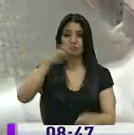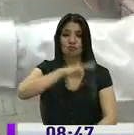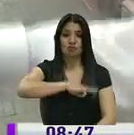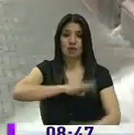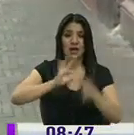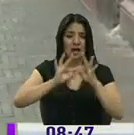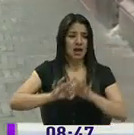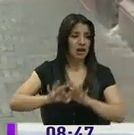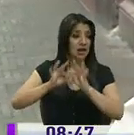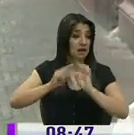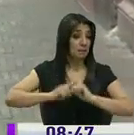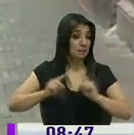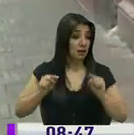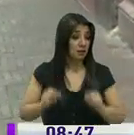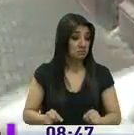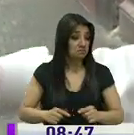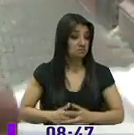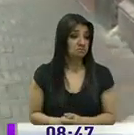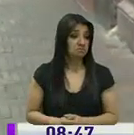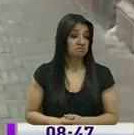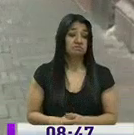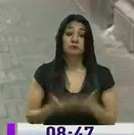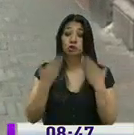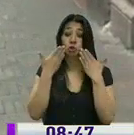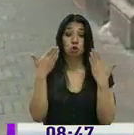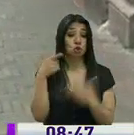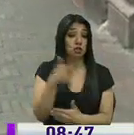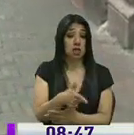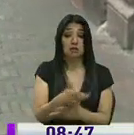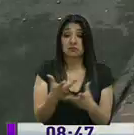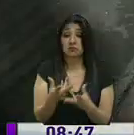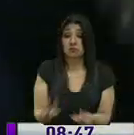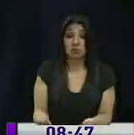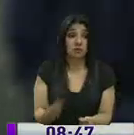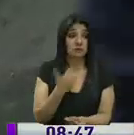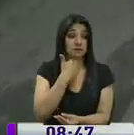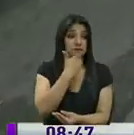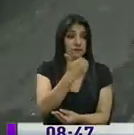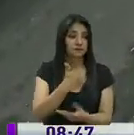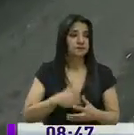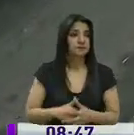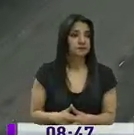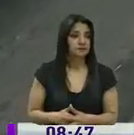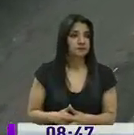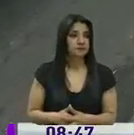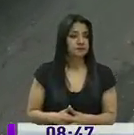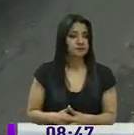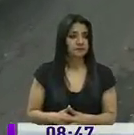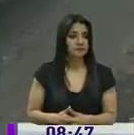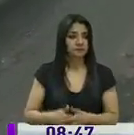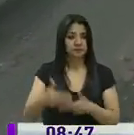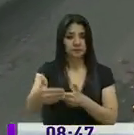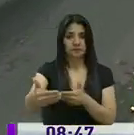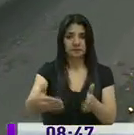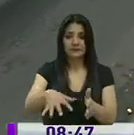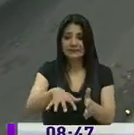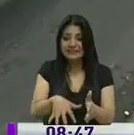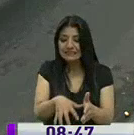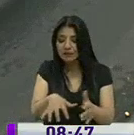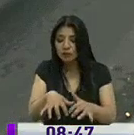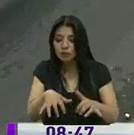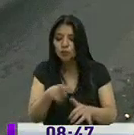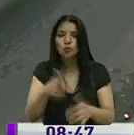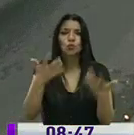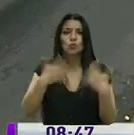pero no sé si tomarían en cuenta que al estar destruida la etapa de revisión a muchos comerciantes les